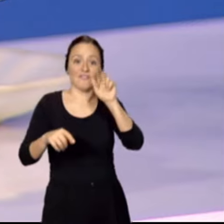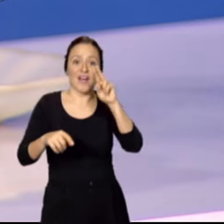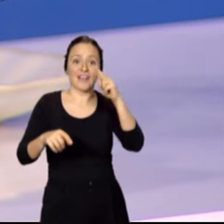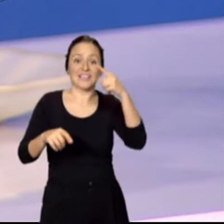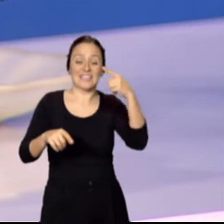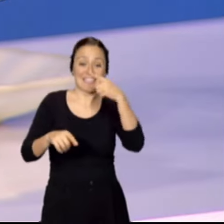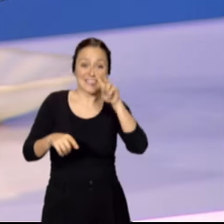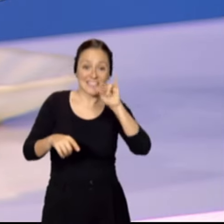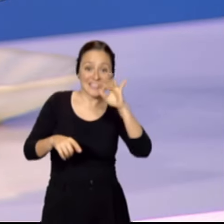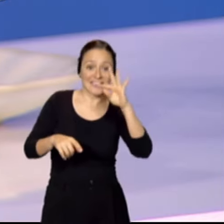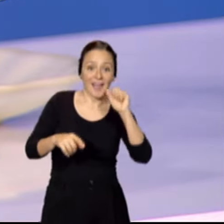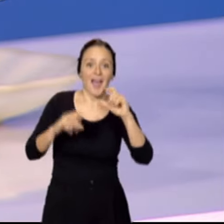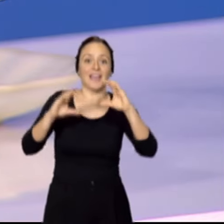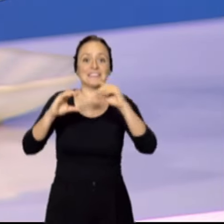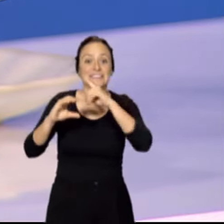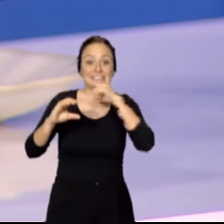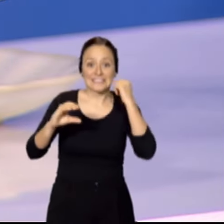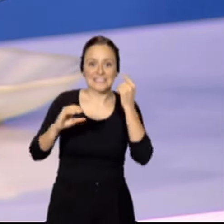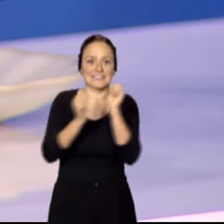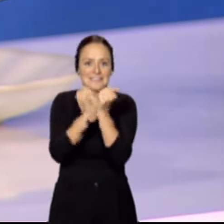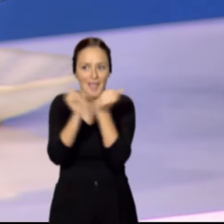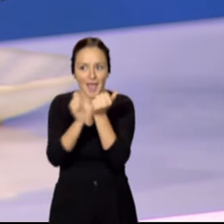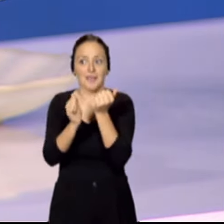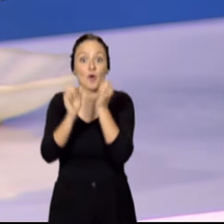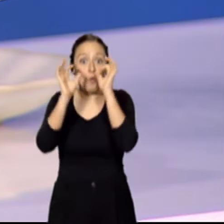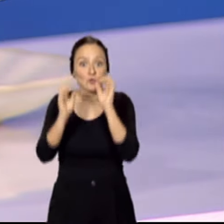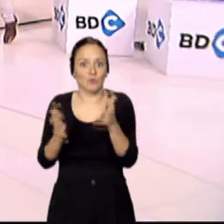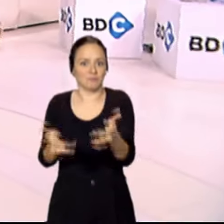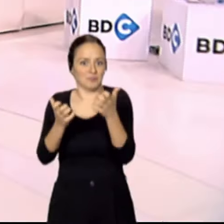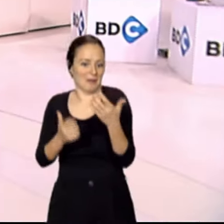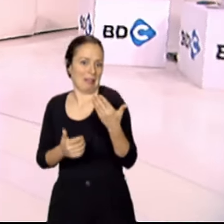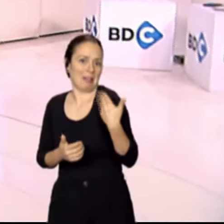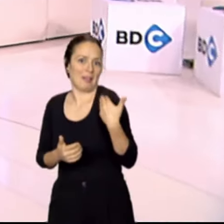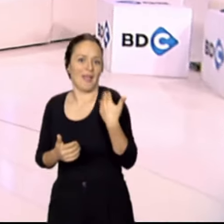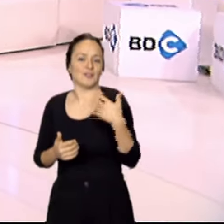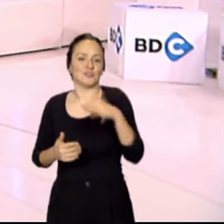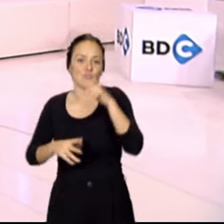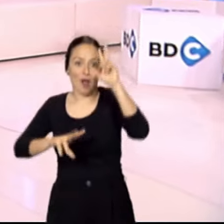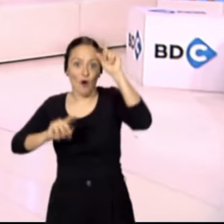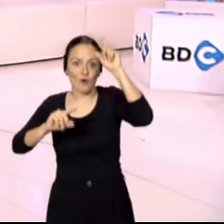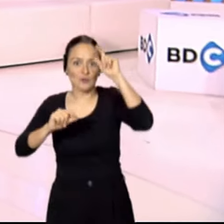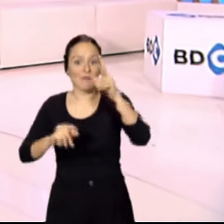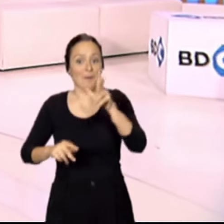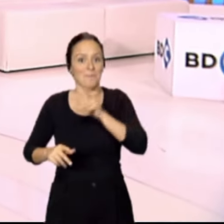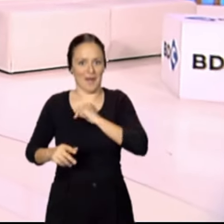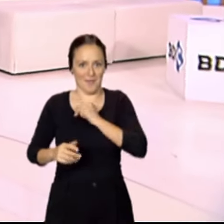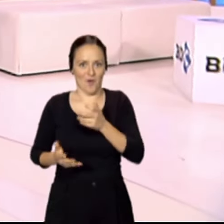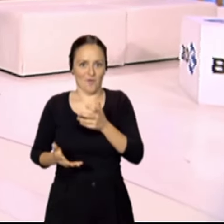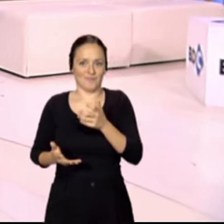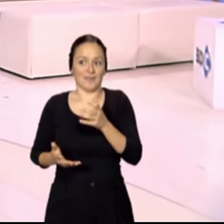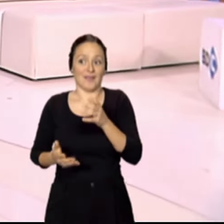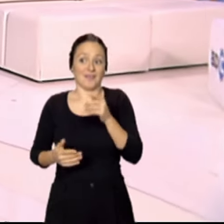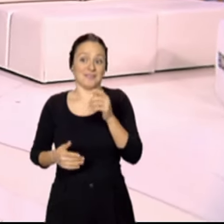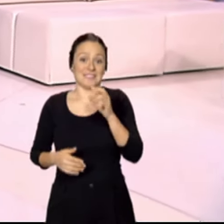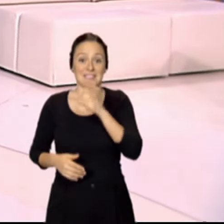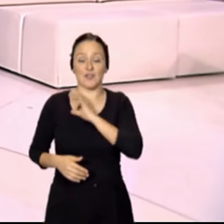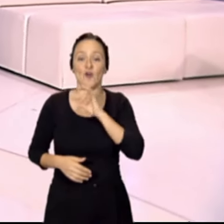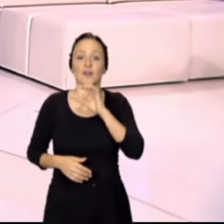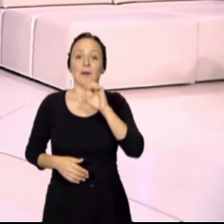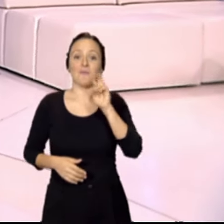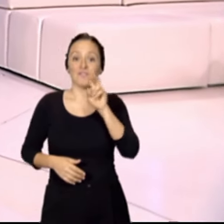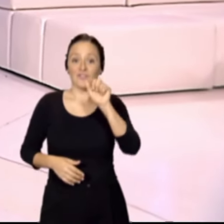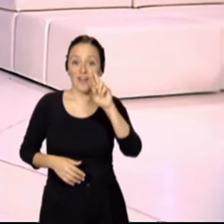que se celebró recientemente en el norte de la isla en el municipio en la villa de la orotava saludamos ya a raico Vargas que es el fundador y propietario de la marca qué